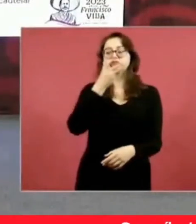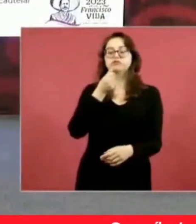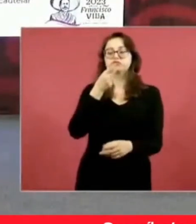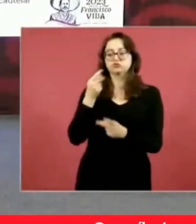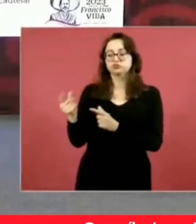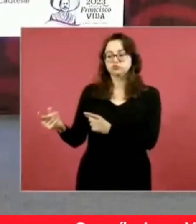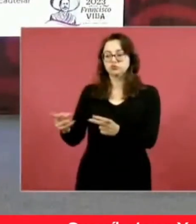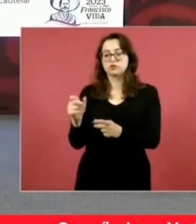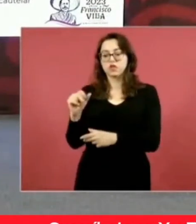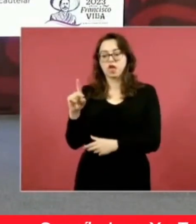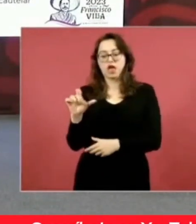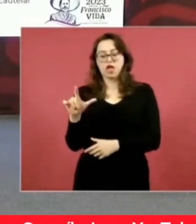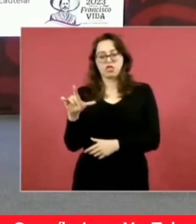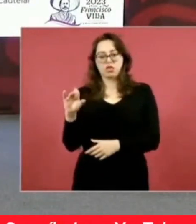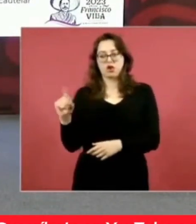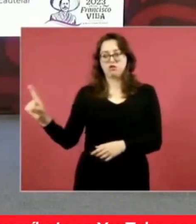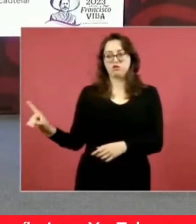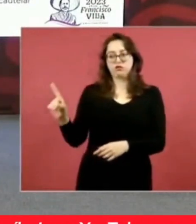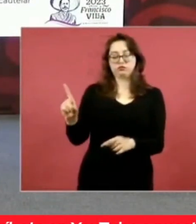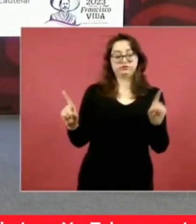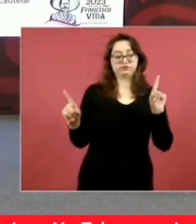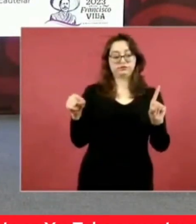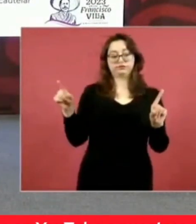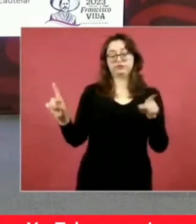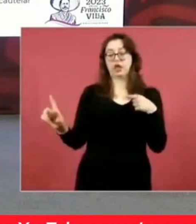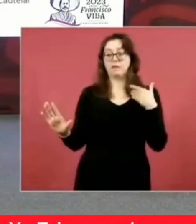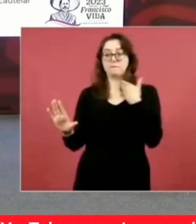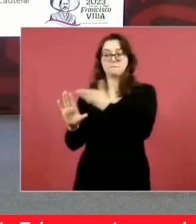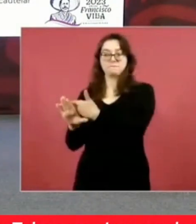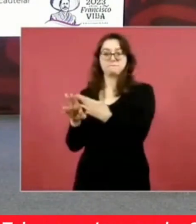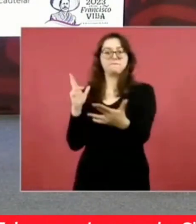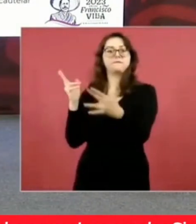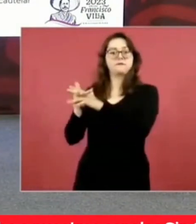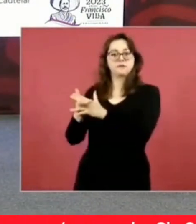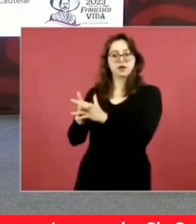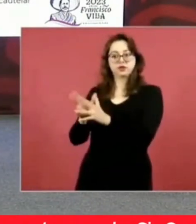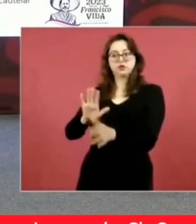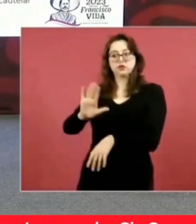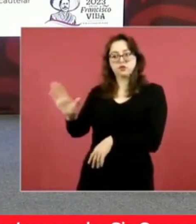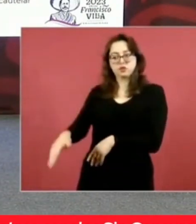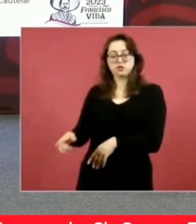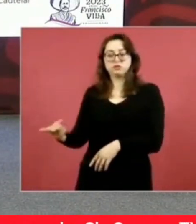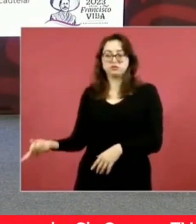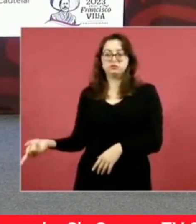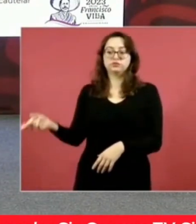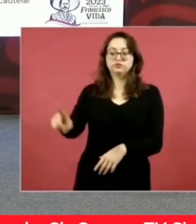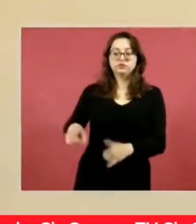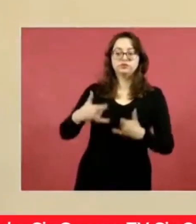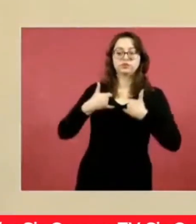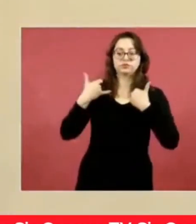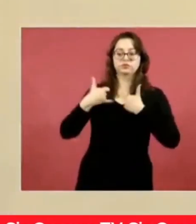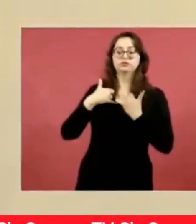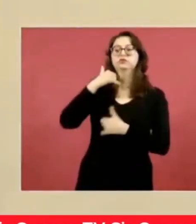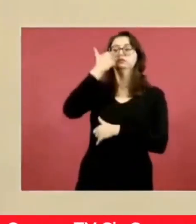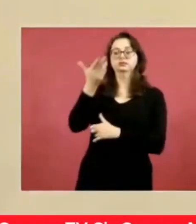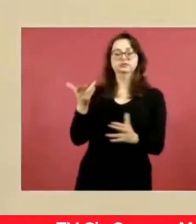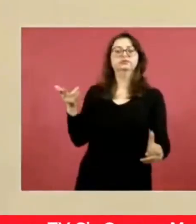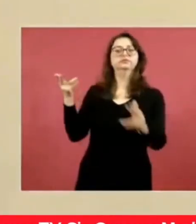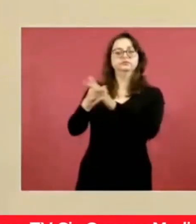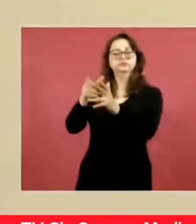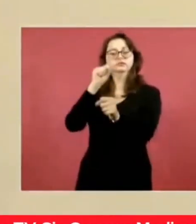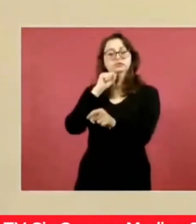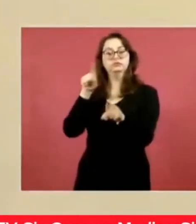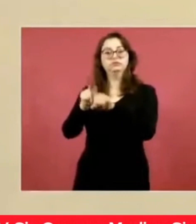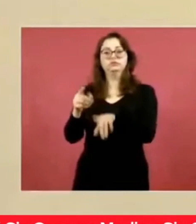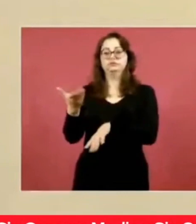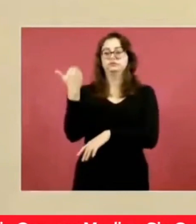Adolfo Enríquez vandercam esto y el intento de homicidio de un adolescente el pasado 21 de